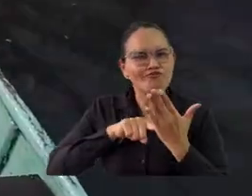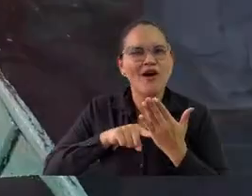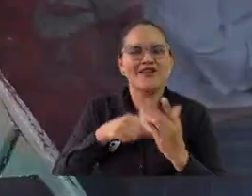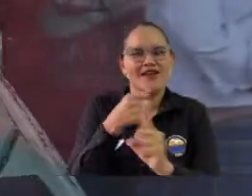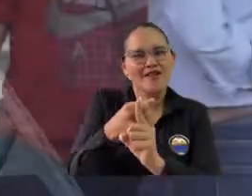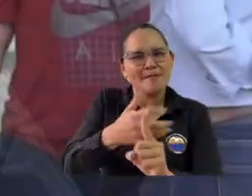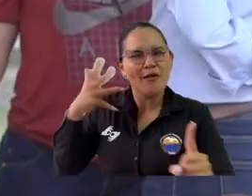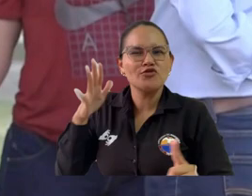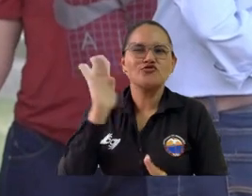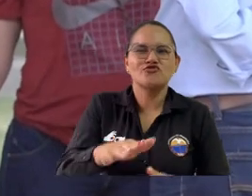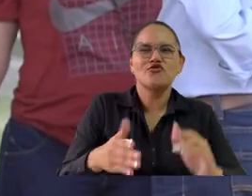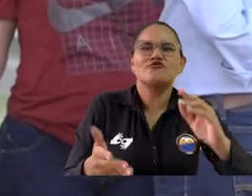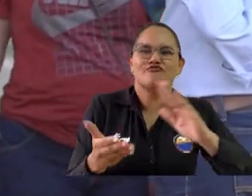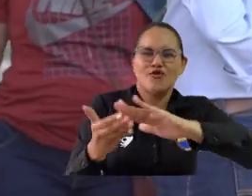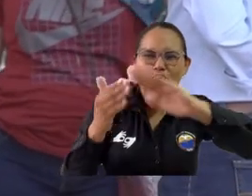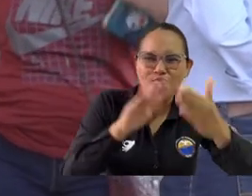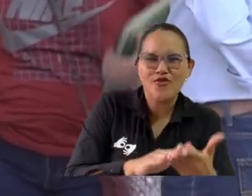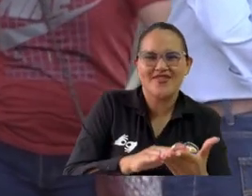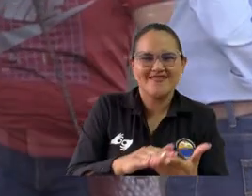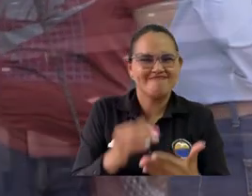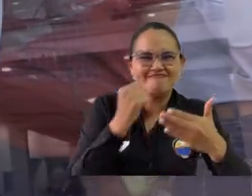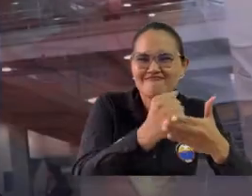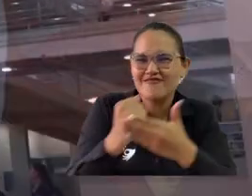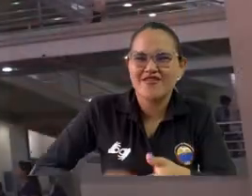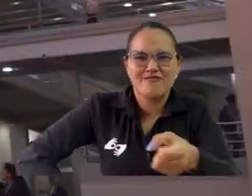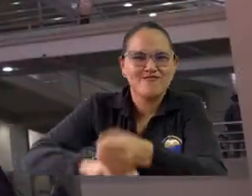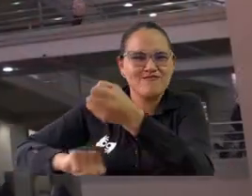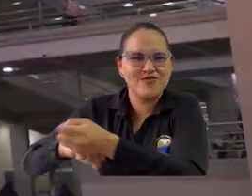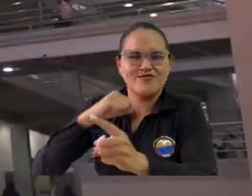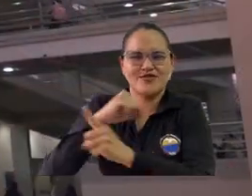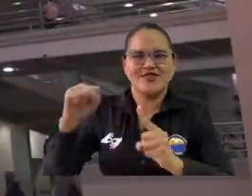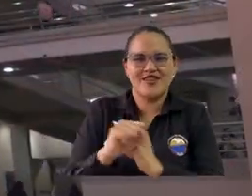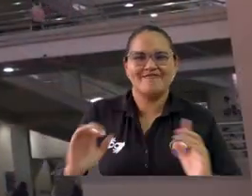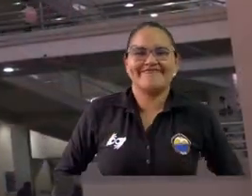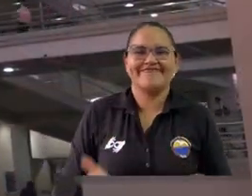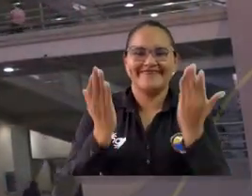proyectos con impacto en las comunidades están certificados por la agencia